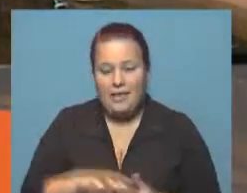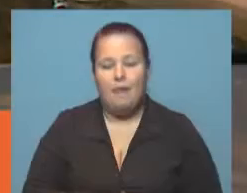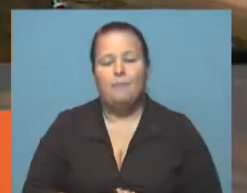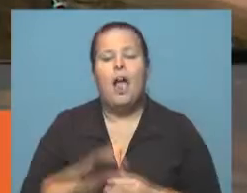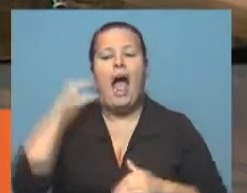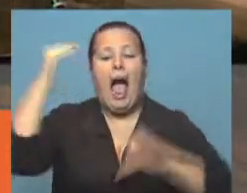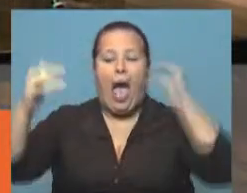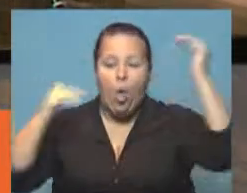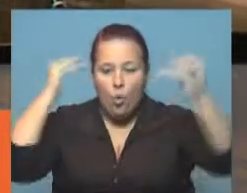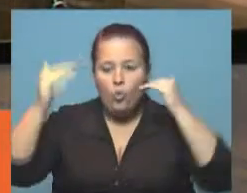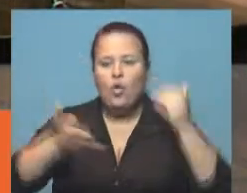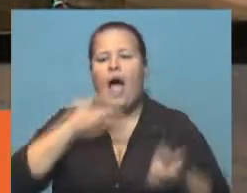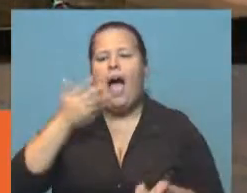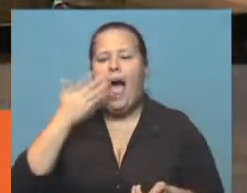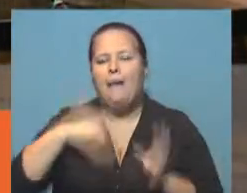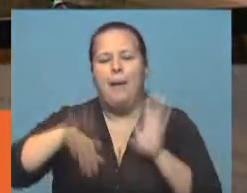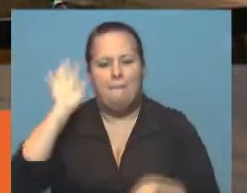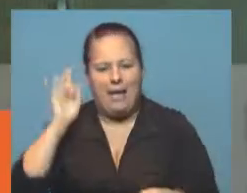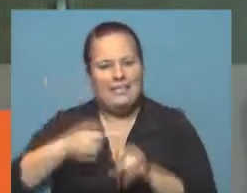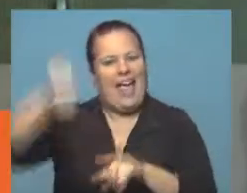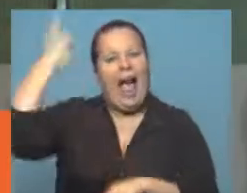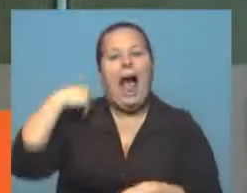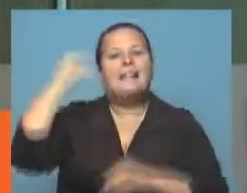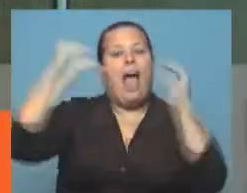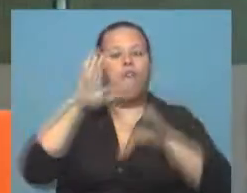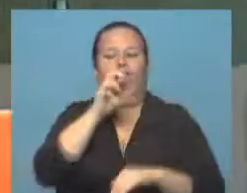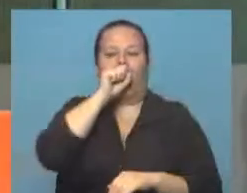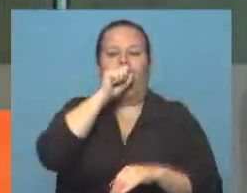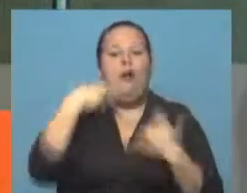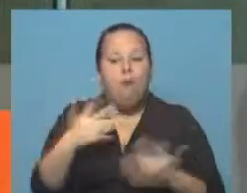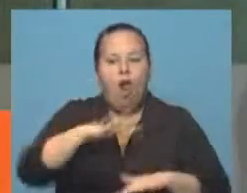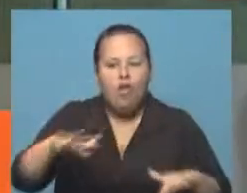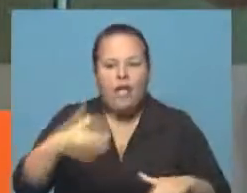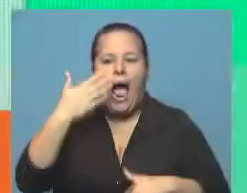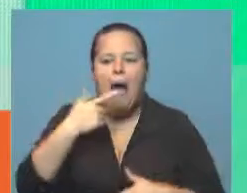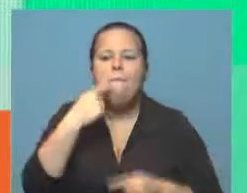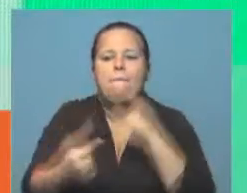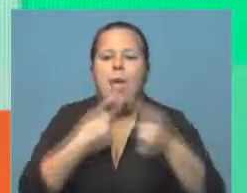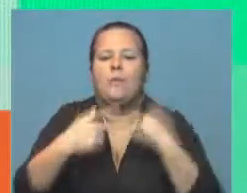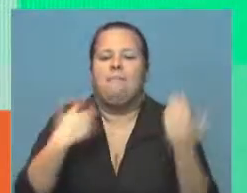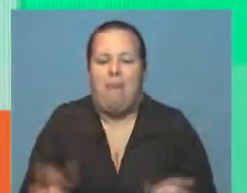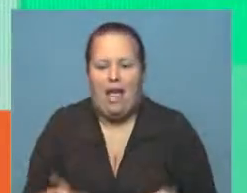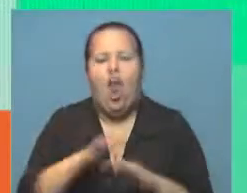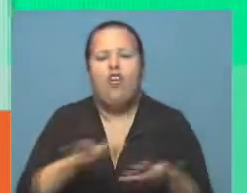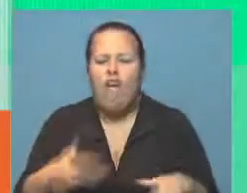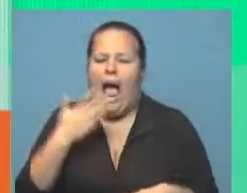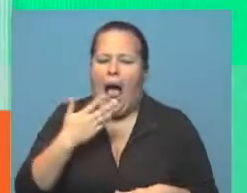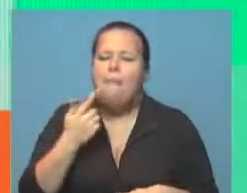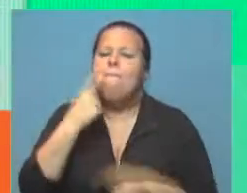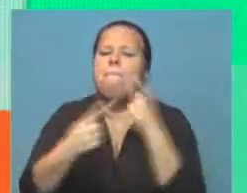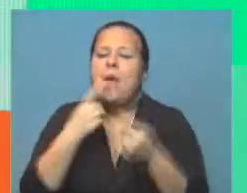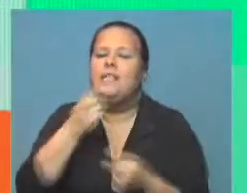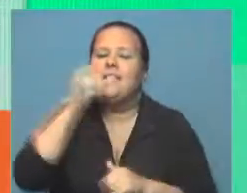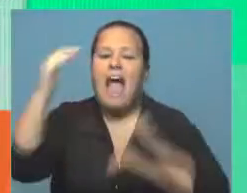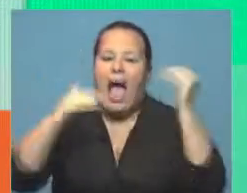los adultos hablan un poco más que antes. Por eso los chicos hablan y preguntan más. Los chicos hablan, pero preguntan cuando